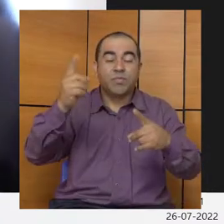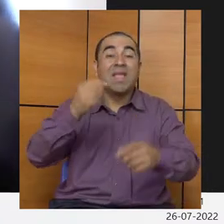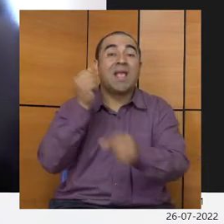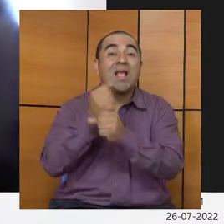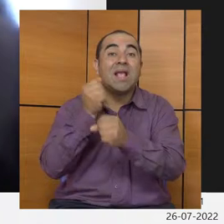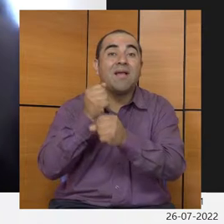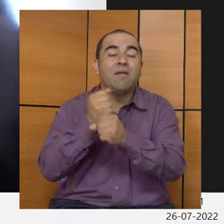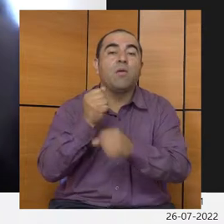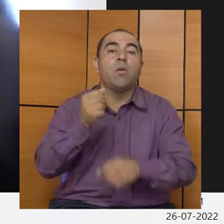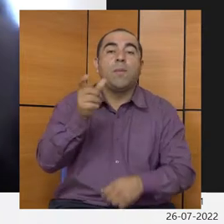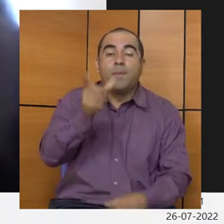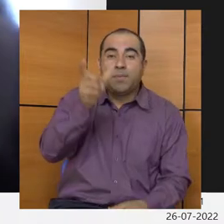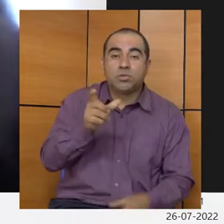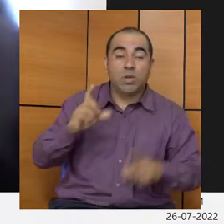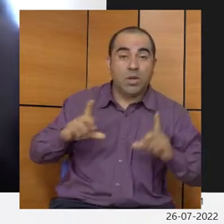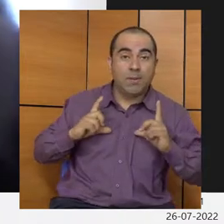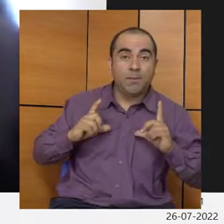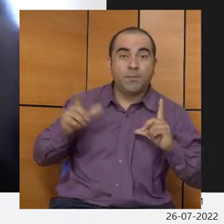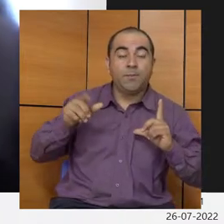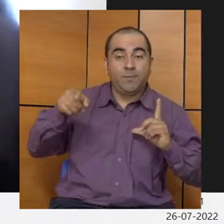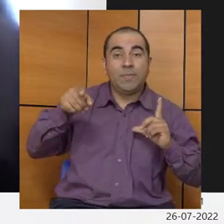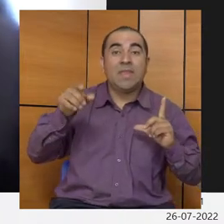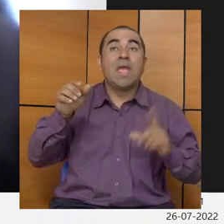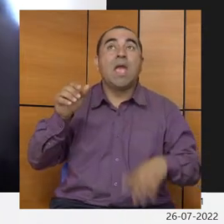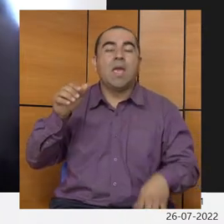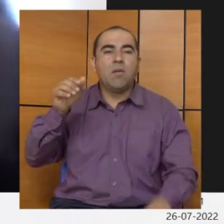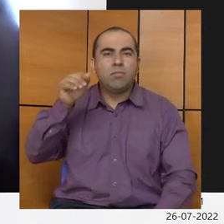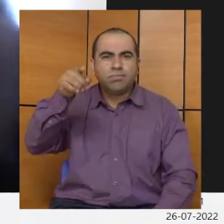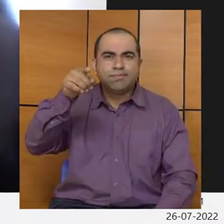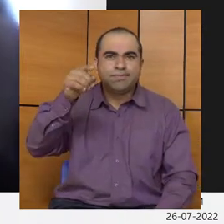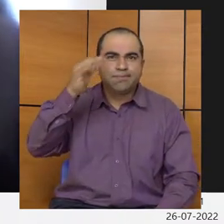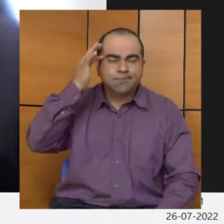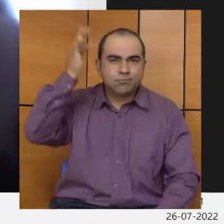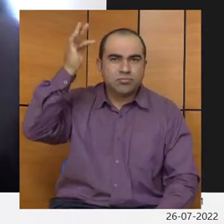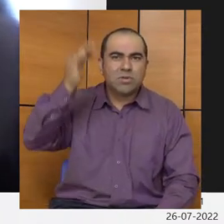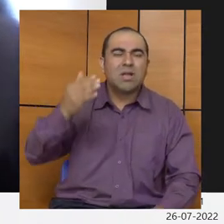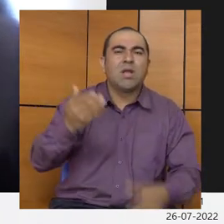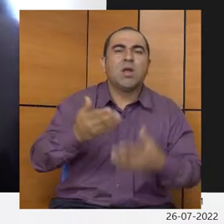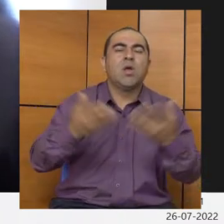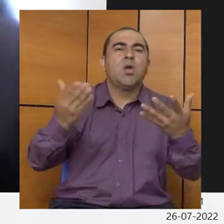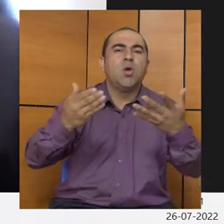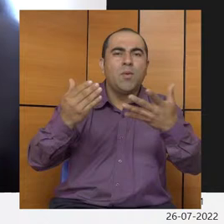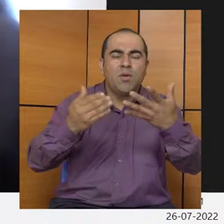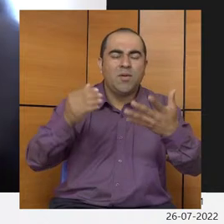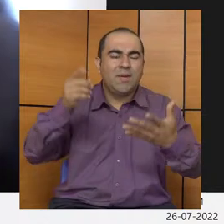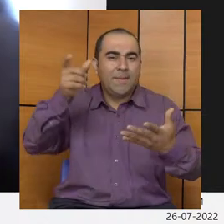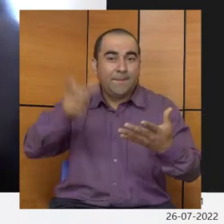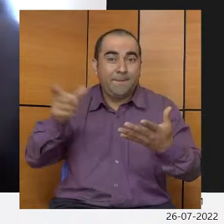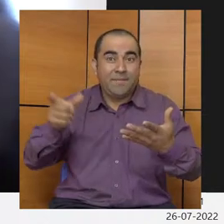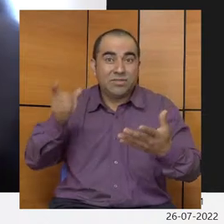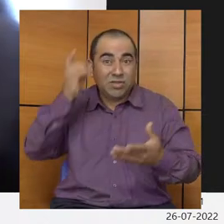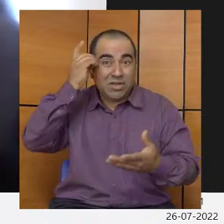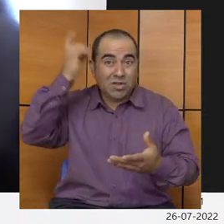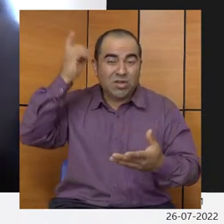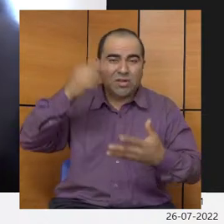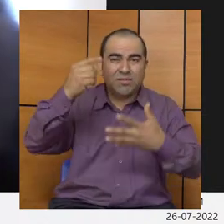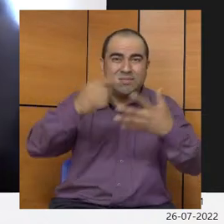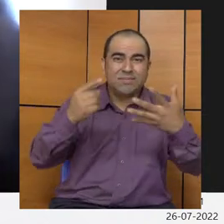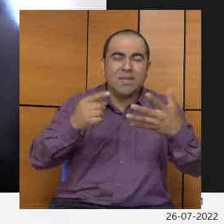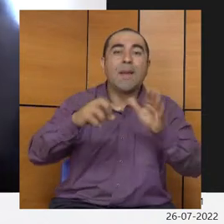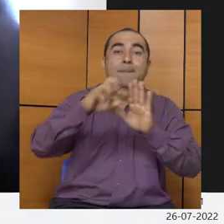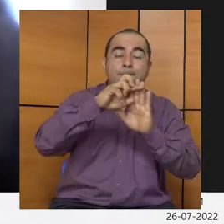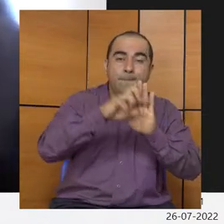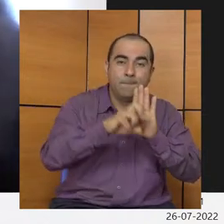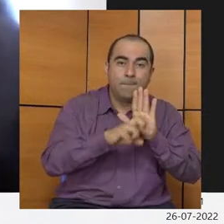de académicos, académicas de nuestra facultad que permiten este tipo de proyectos y participación en proyectos